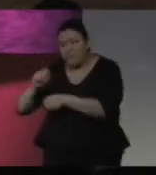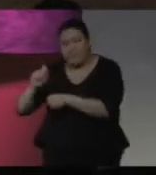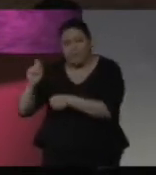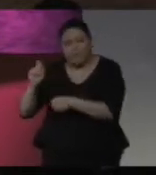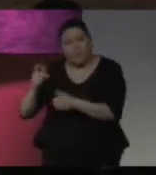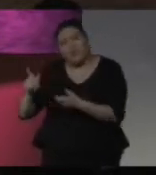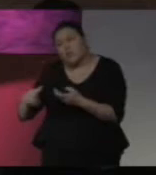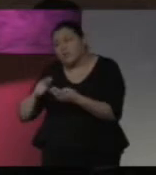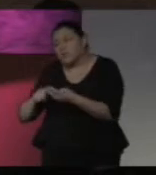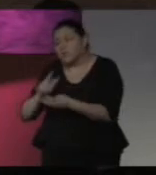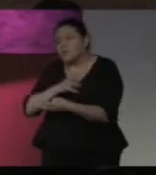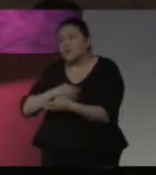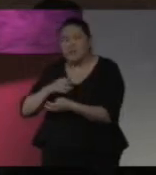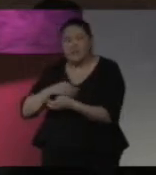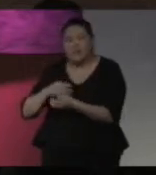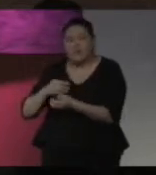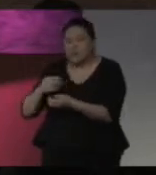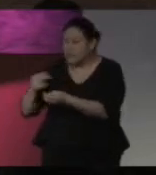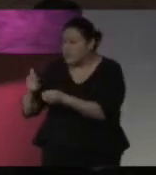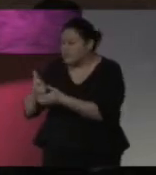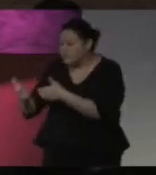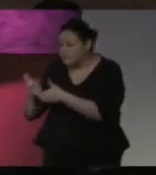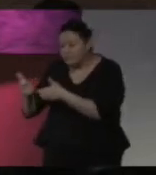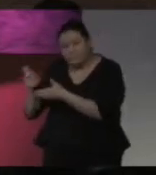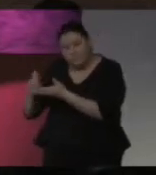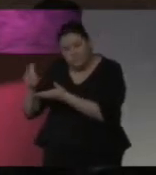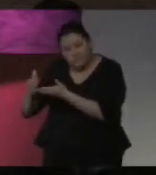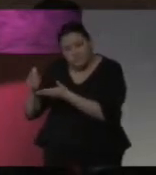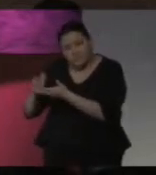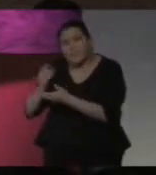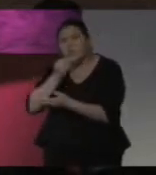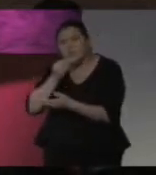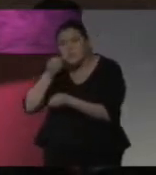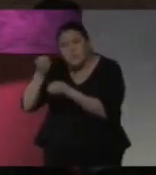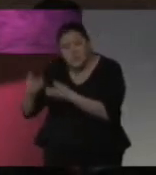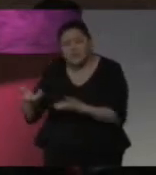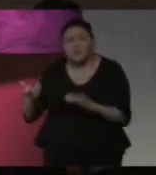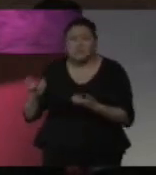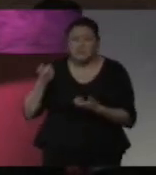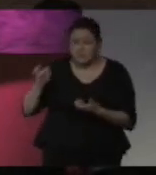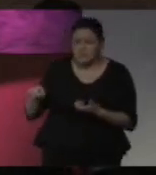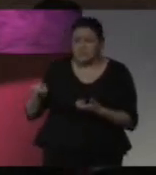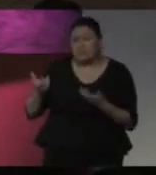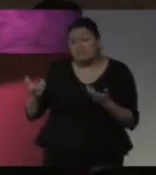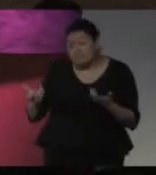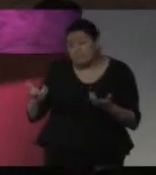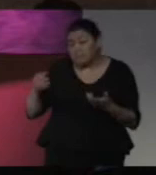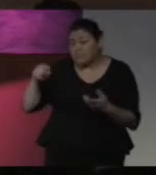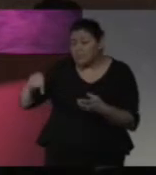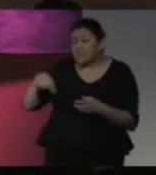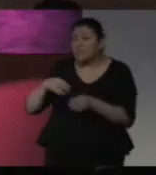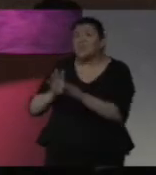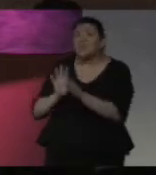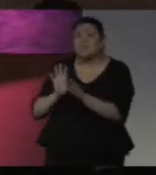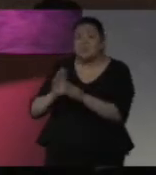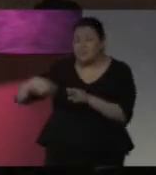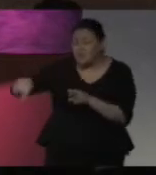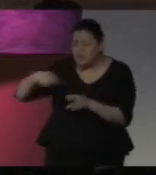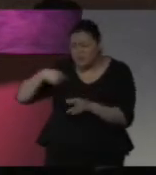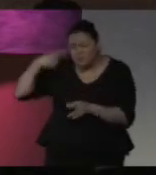familiar, que van a ir variando, pero que lo que nos permite, es lo que ya no pude decir, es